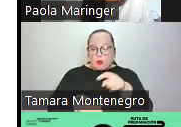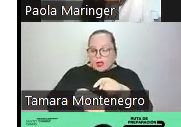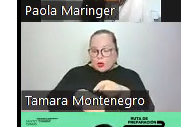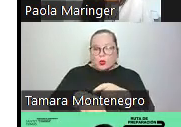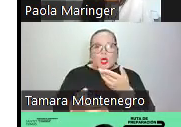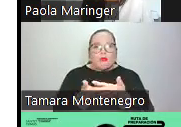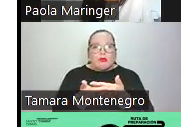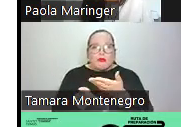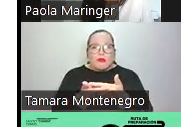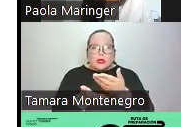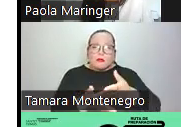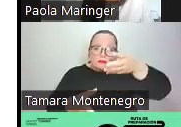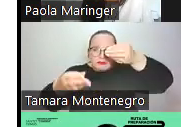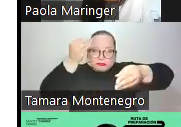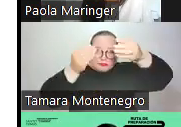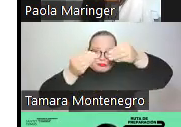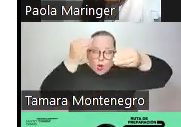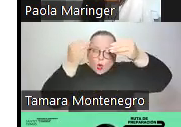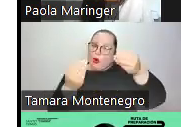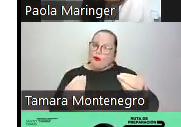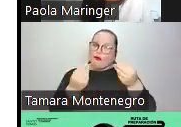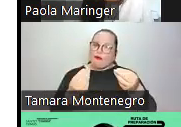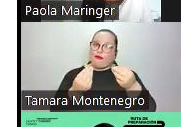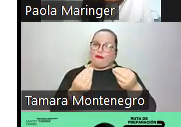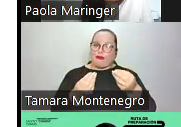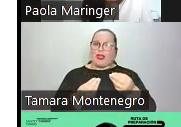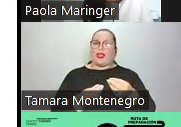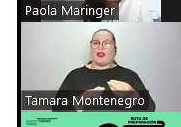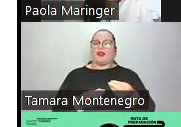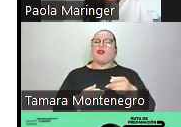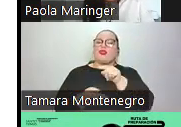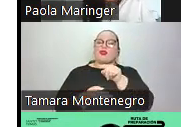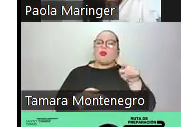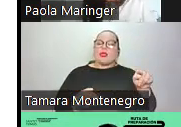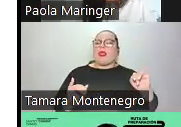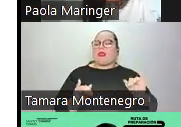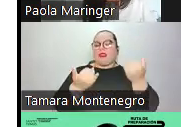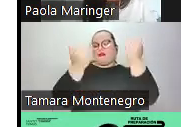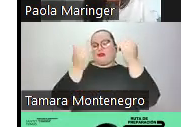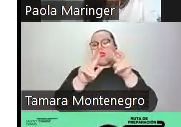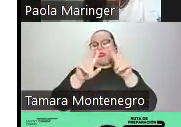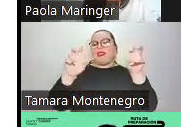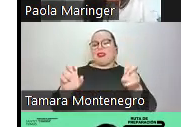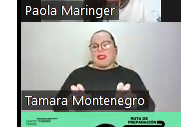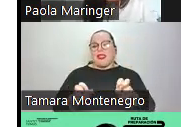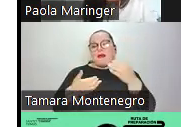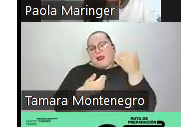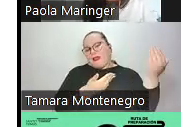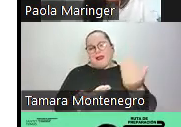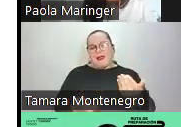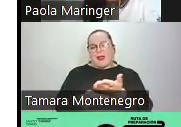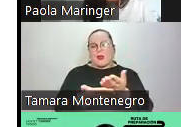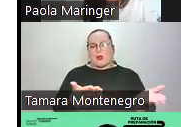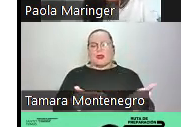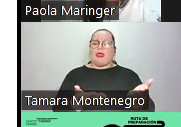enriqueciéndose con nosotros en compañía, puedan estar disfrutando también de este obsequio pro